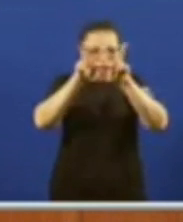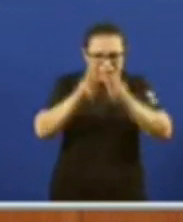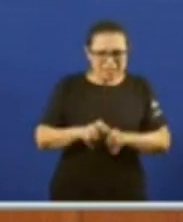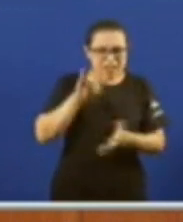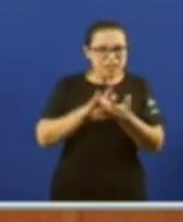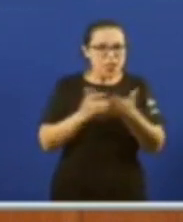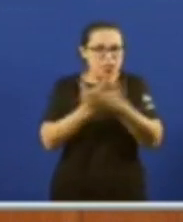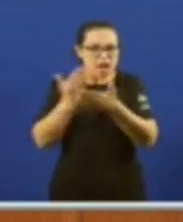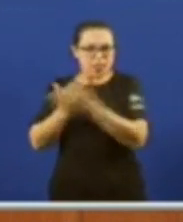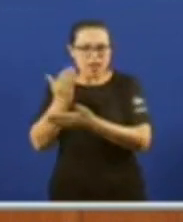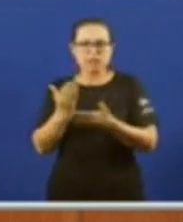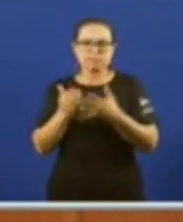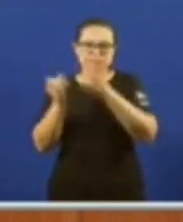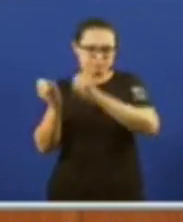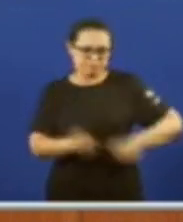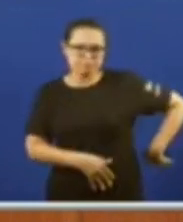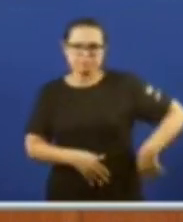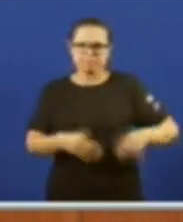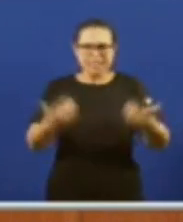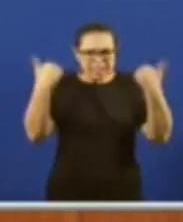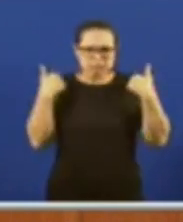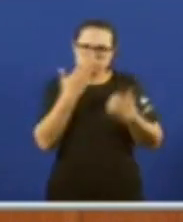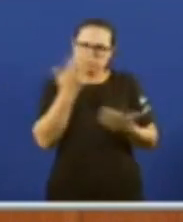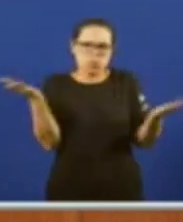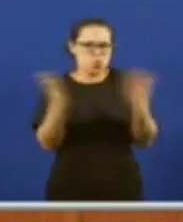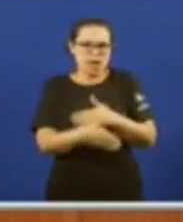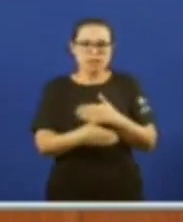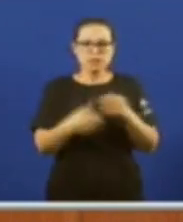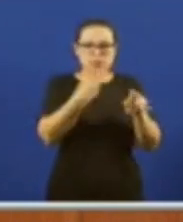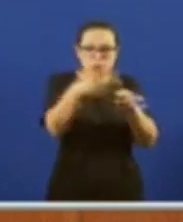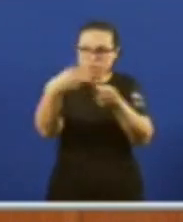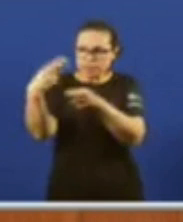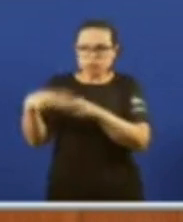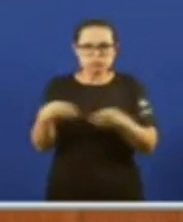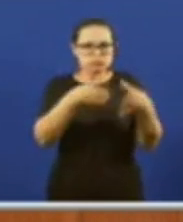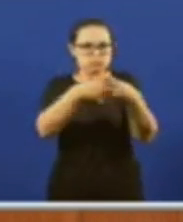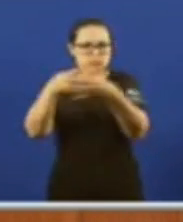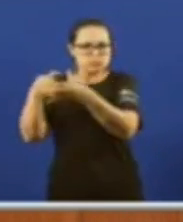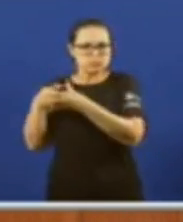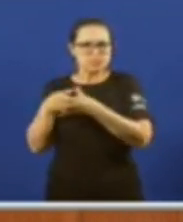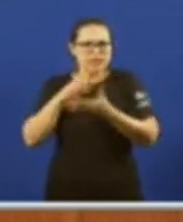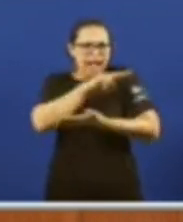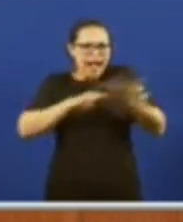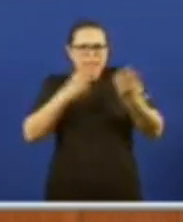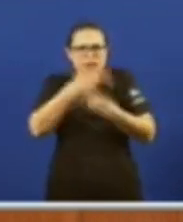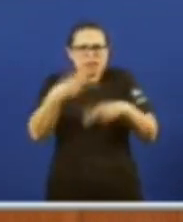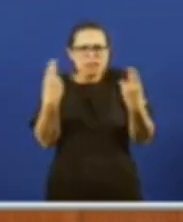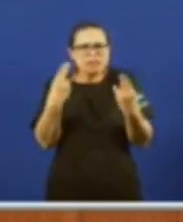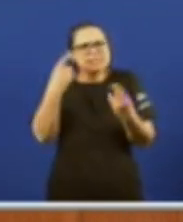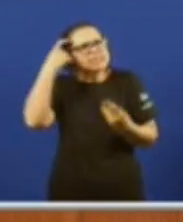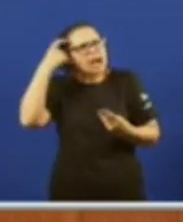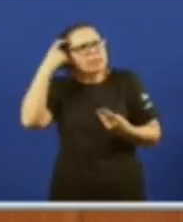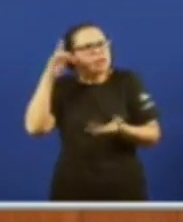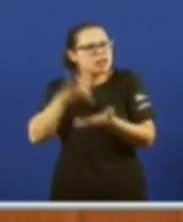Eu creo que é unha irresponsabilidade, porque todas as forzas políticas temos que saber, e este país ten que saber, que falla neste tipo